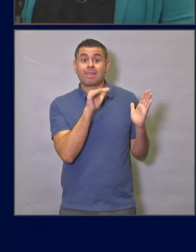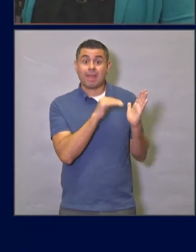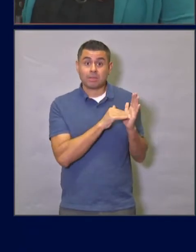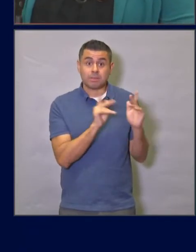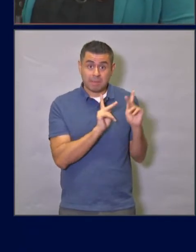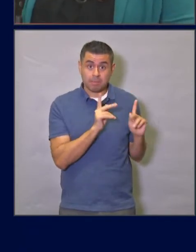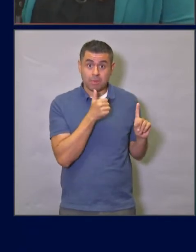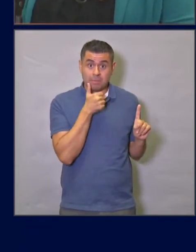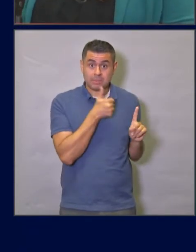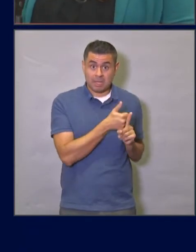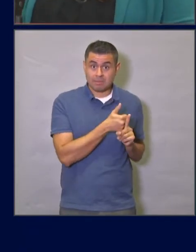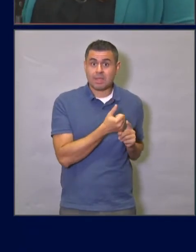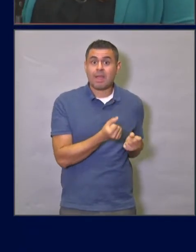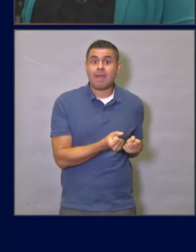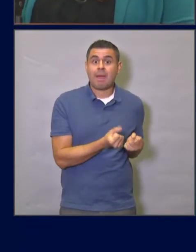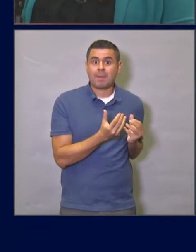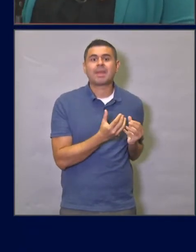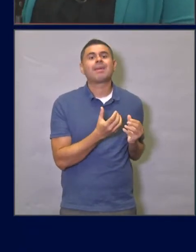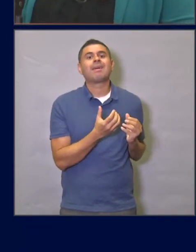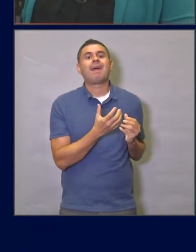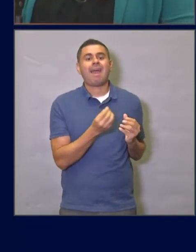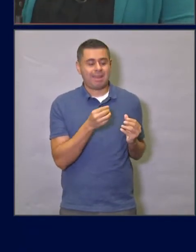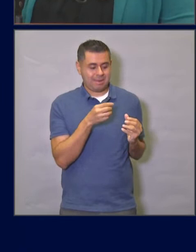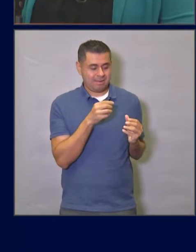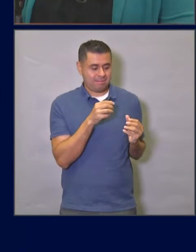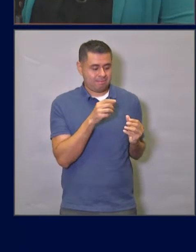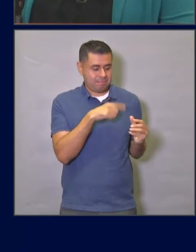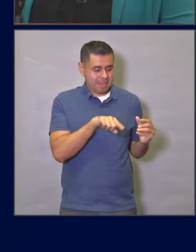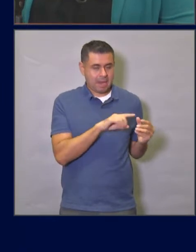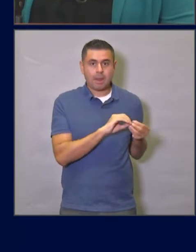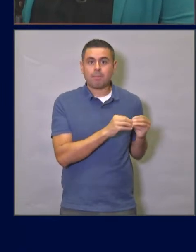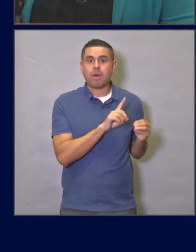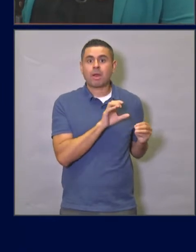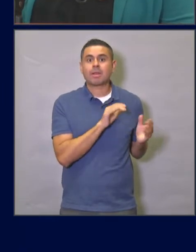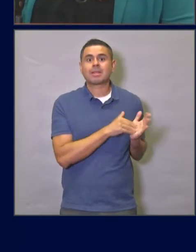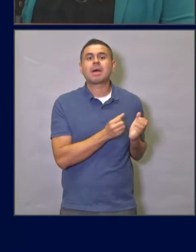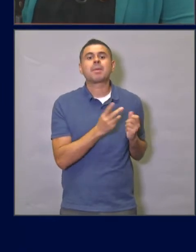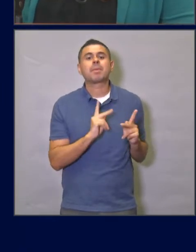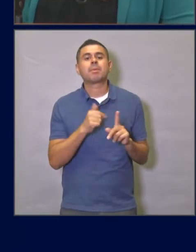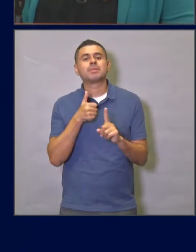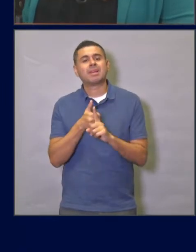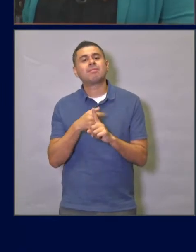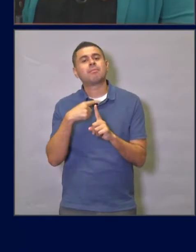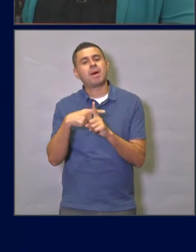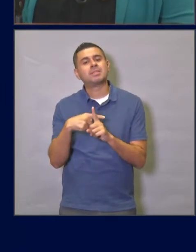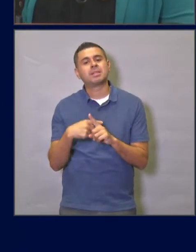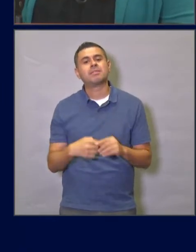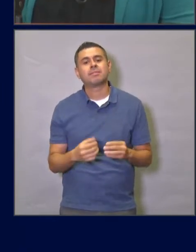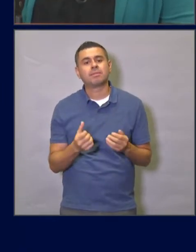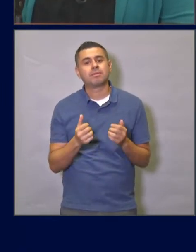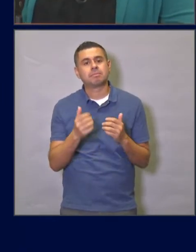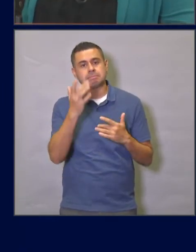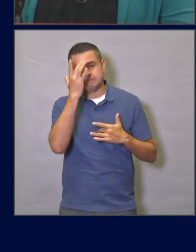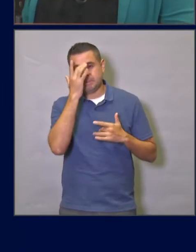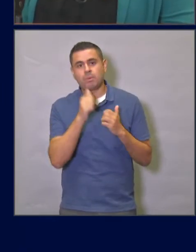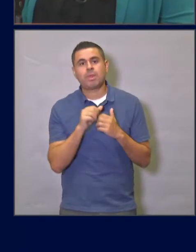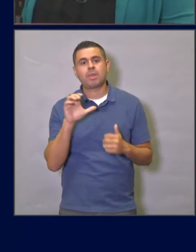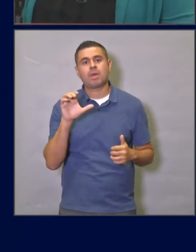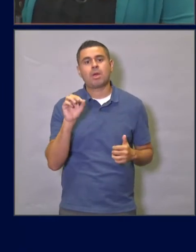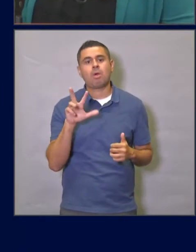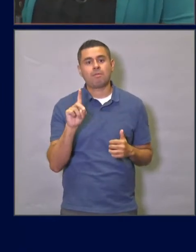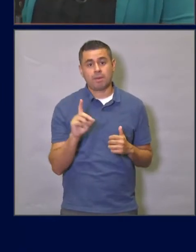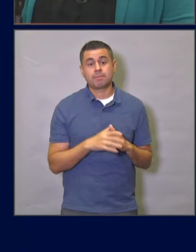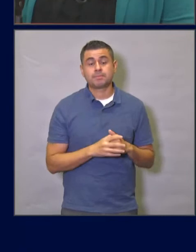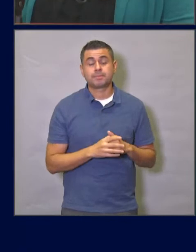del porcentaje de pruebas positivas. El nivel donde un condado cae determina qué